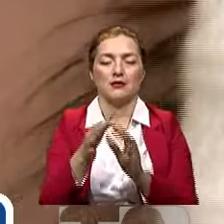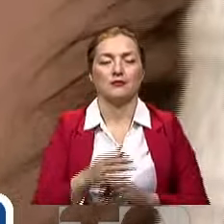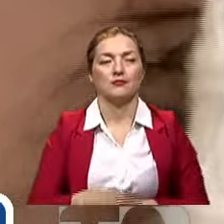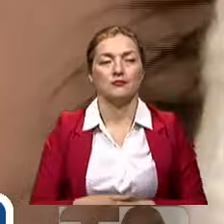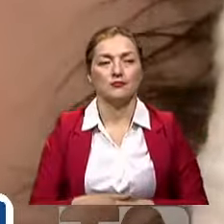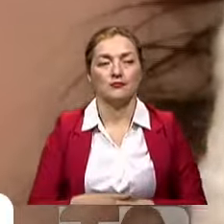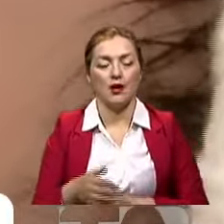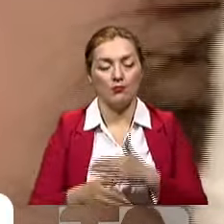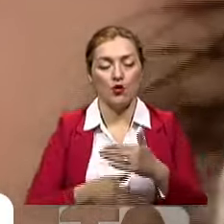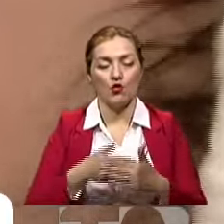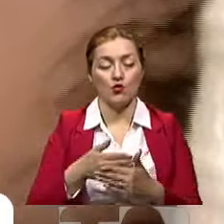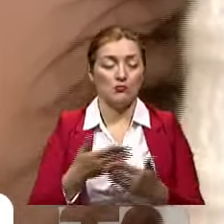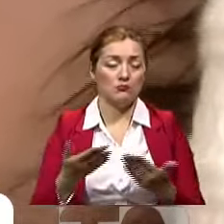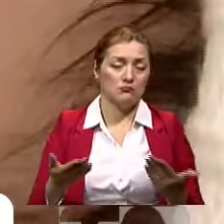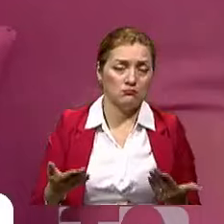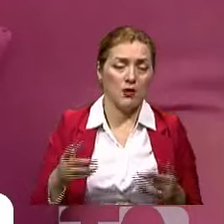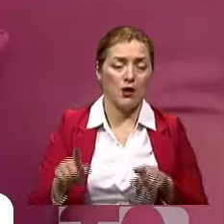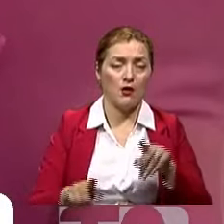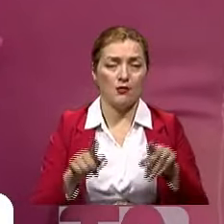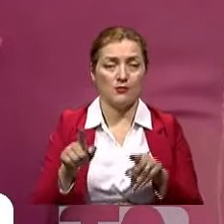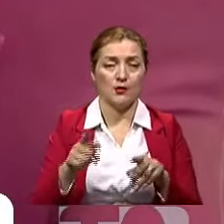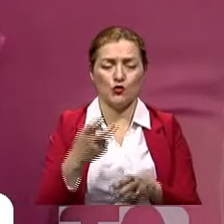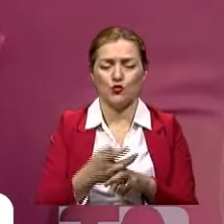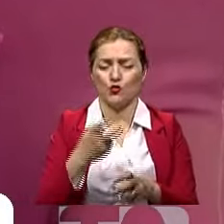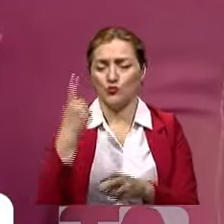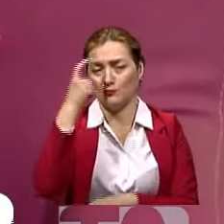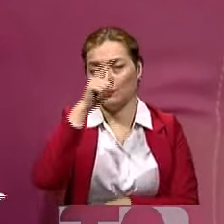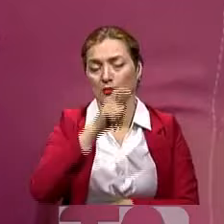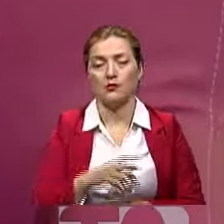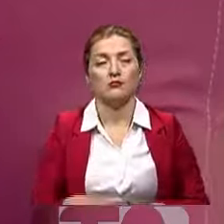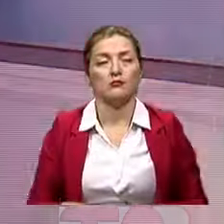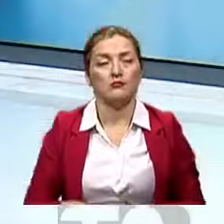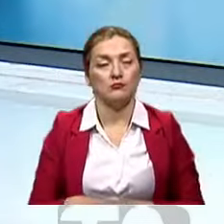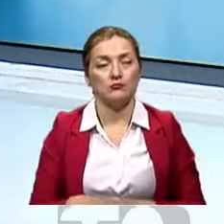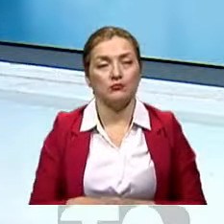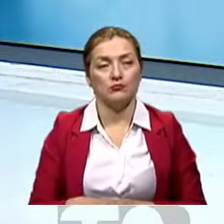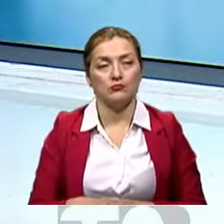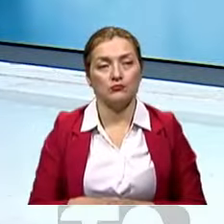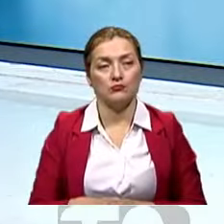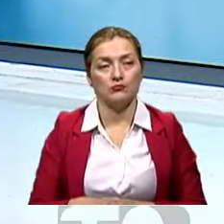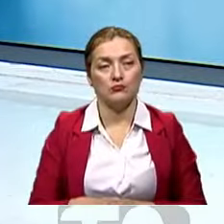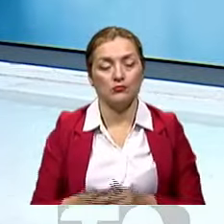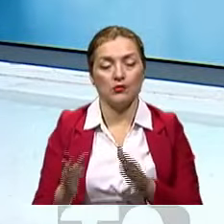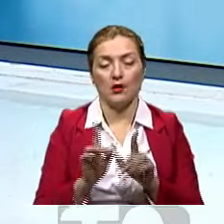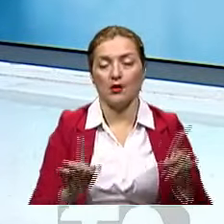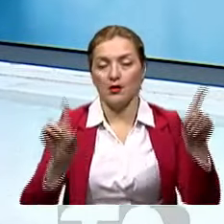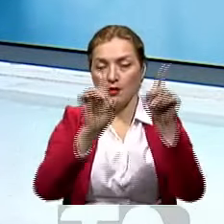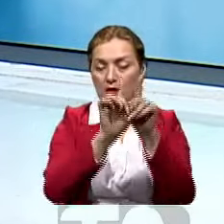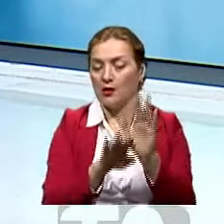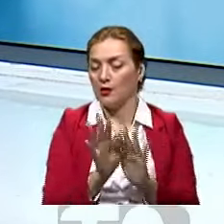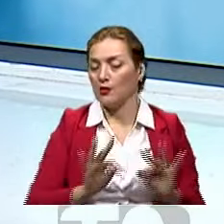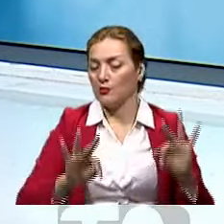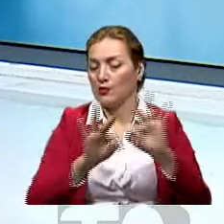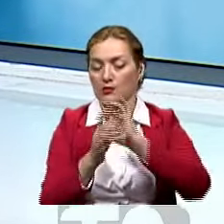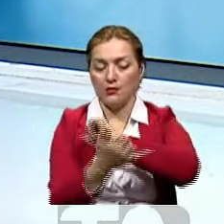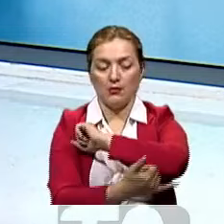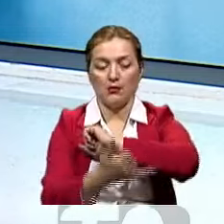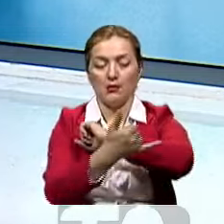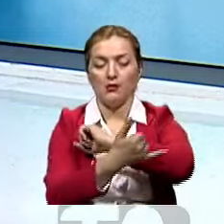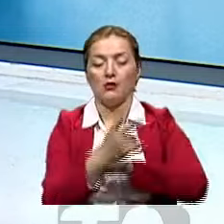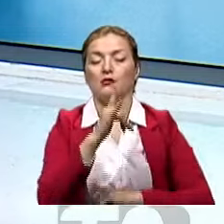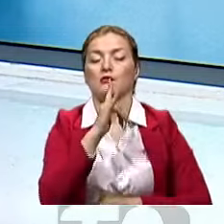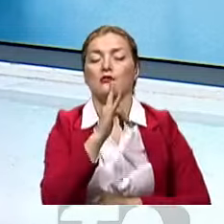porque el proceso, sin duda, a veces puede ser difícil. Y un dato curioso es que en países como Estados